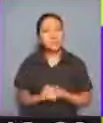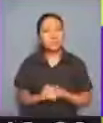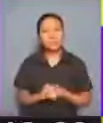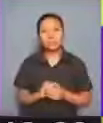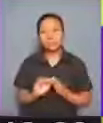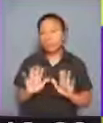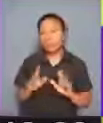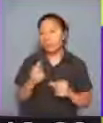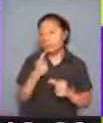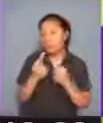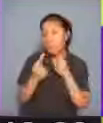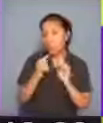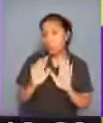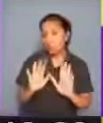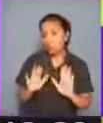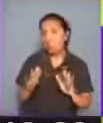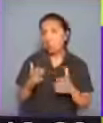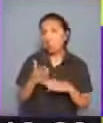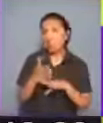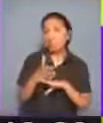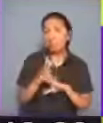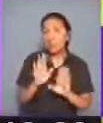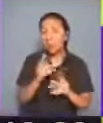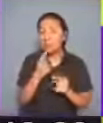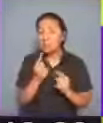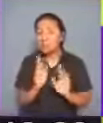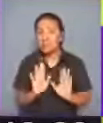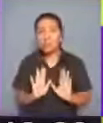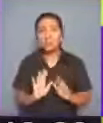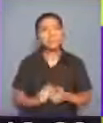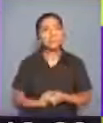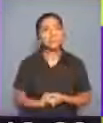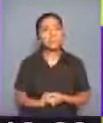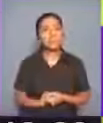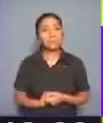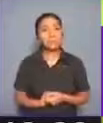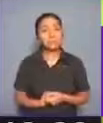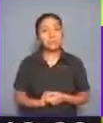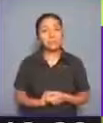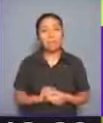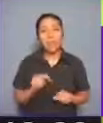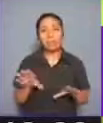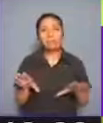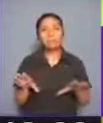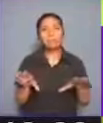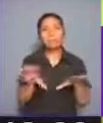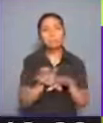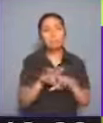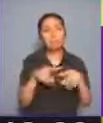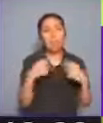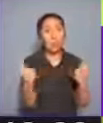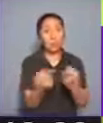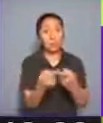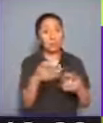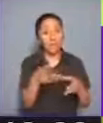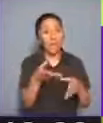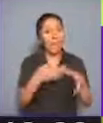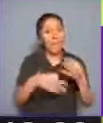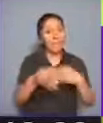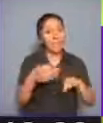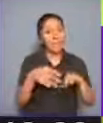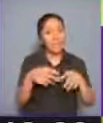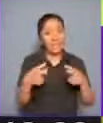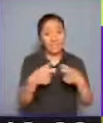preguntar Vamos a ingresar y y preguntar a ver porque por acá hay un hay justo un comercio de que venden